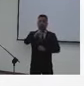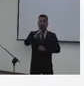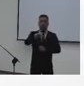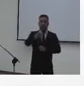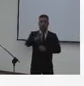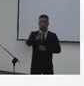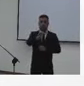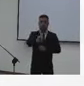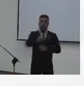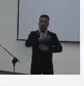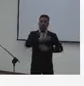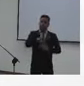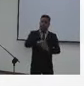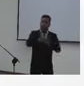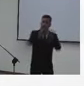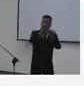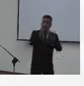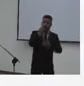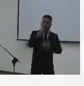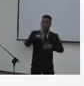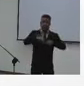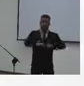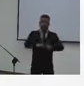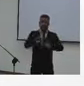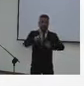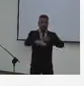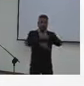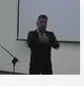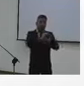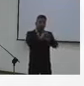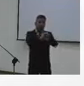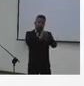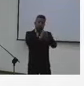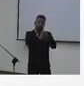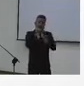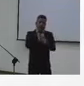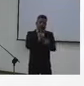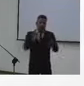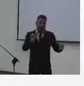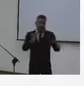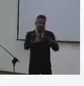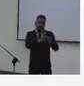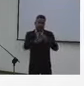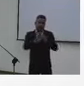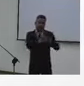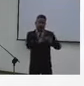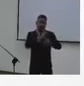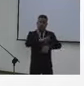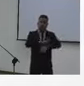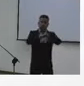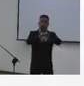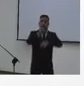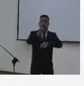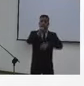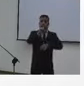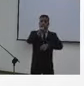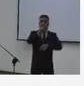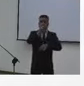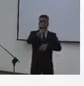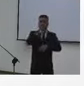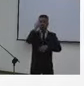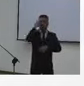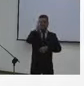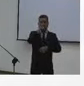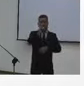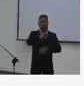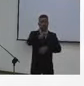recién posesionado. Un saludo muy especial para usted, aquí tiene un ministerio amigo. Trabajamos de la mano con el doctor Roldán y sé que con